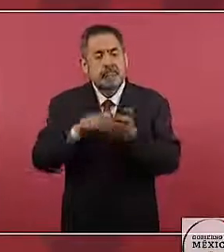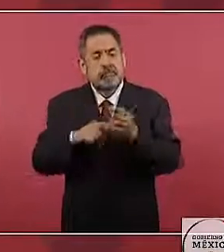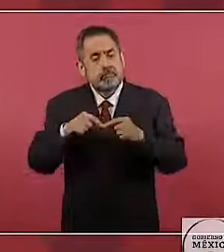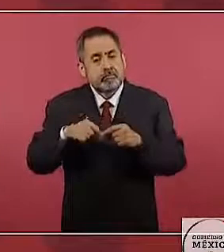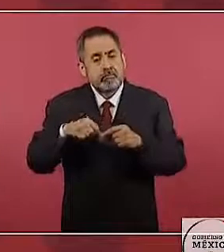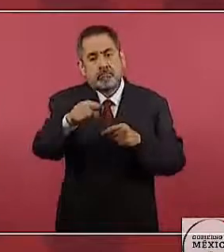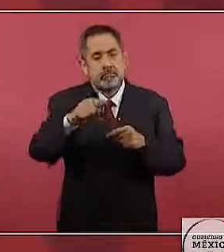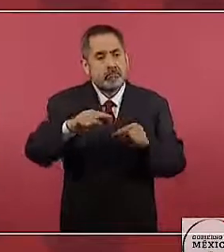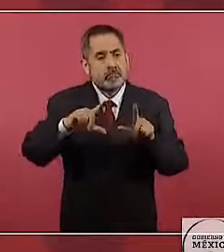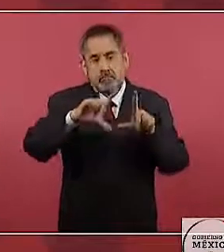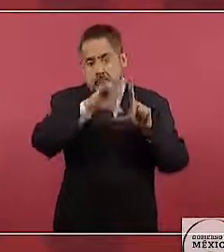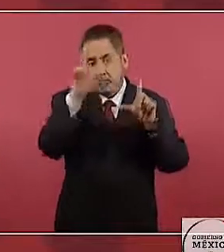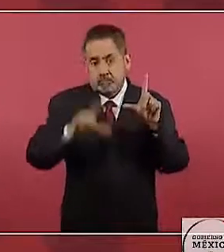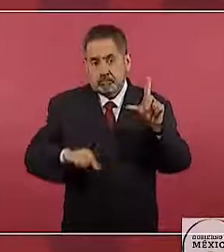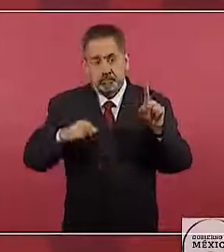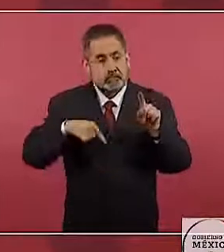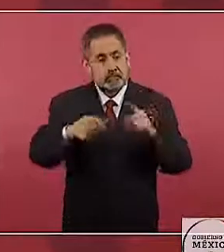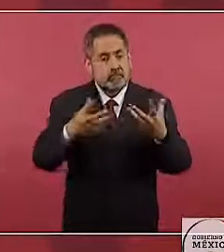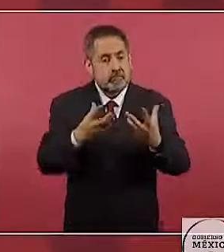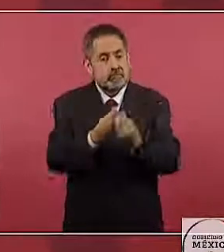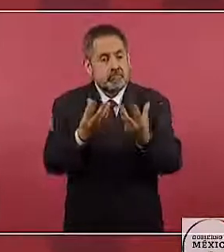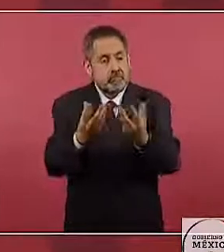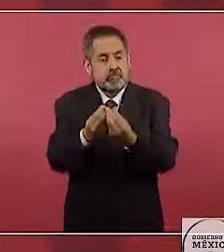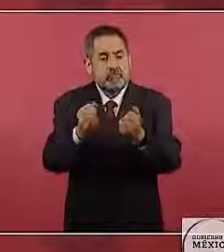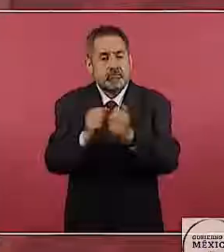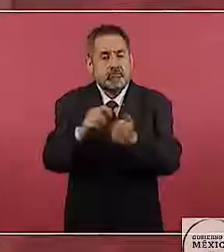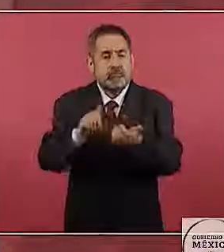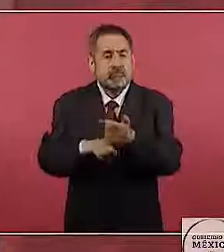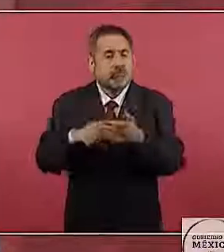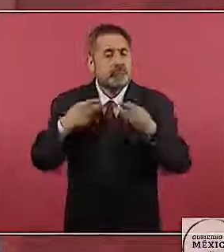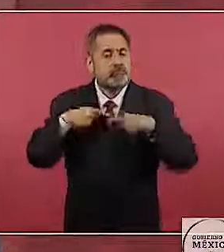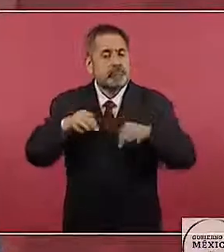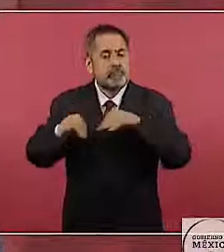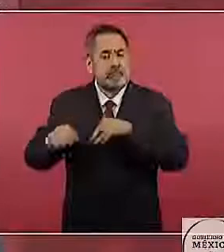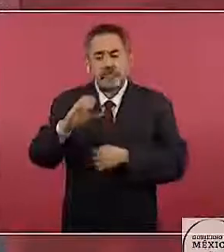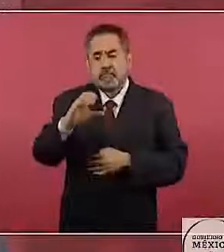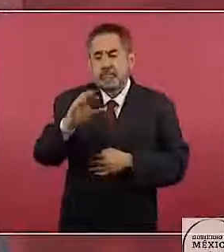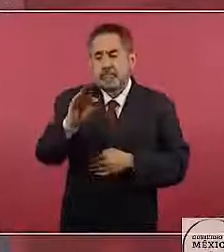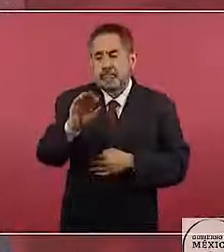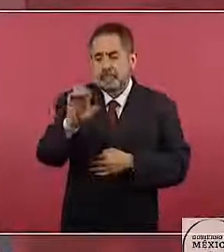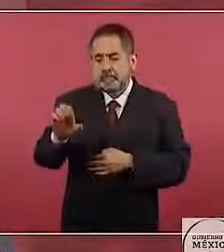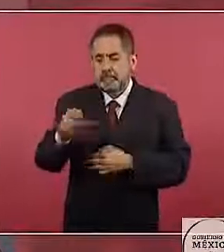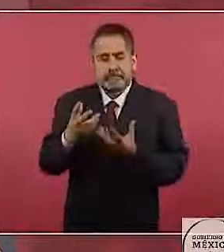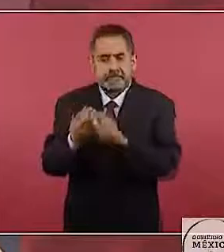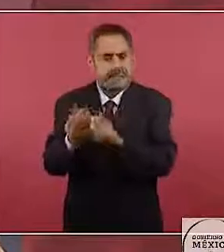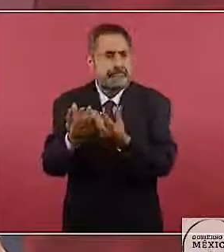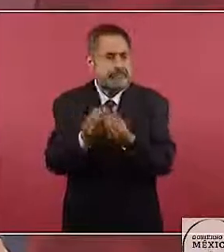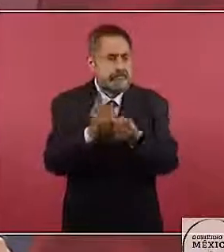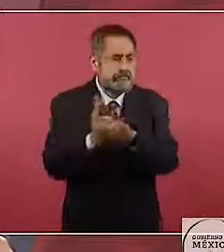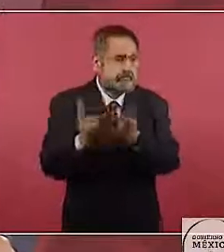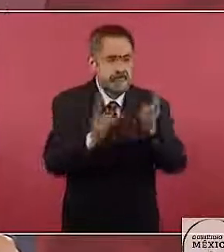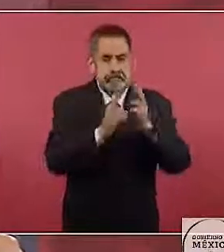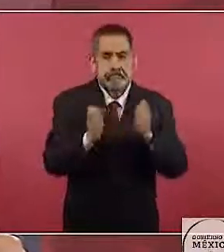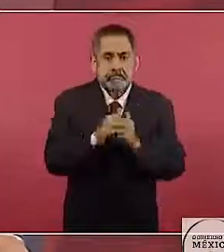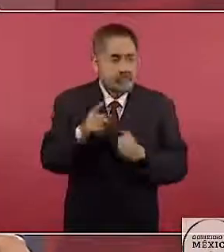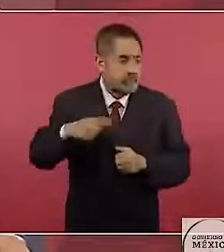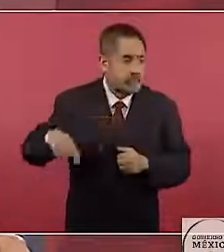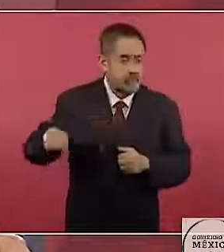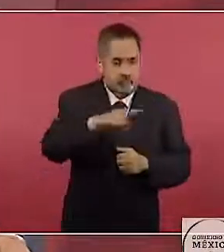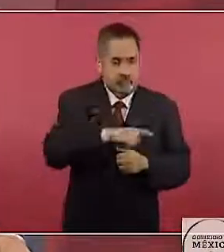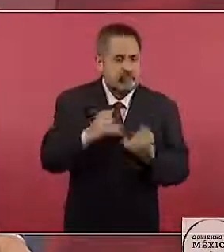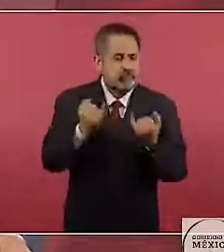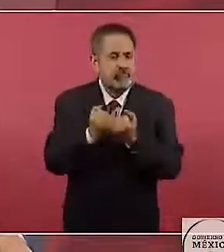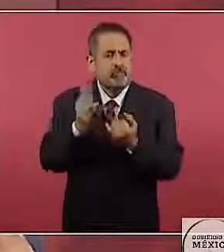por todo el país. Me voy a reunir con los trabajadores electricistas, porque con ellos, así